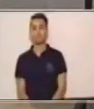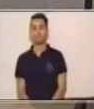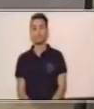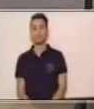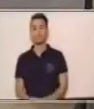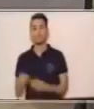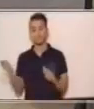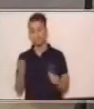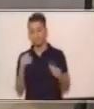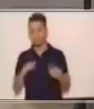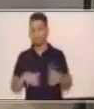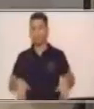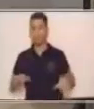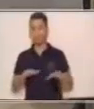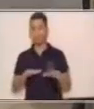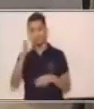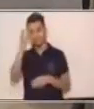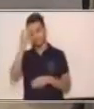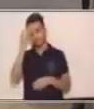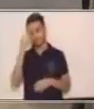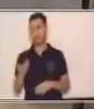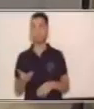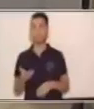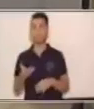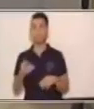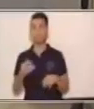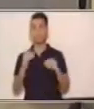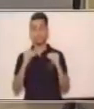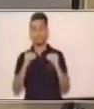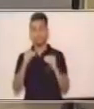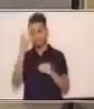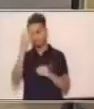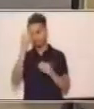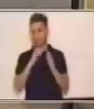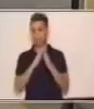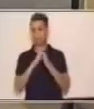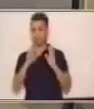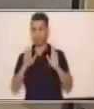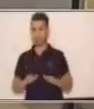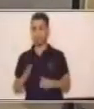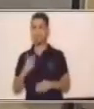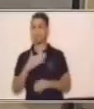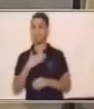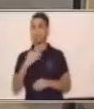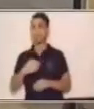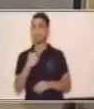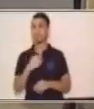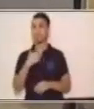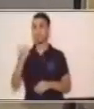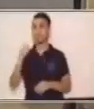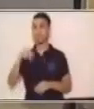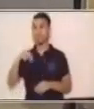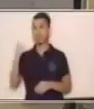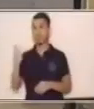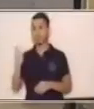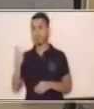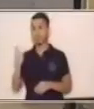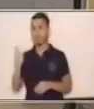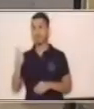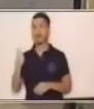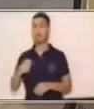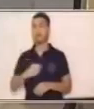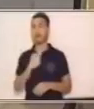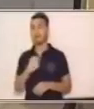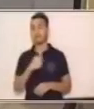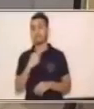Bienvenido a este espacio educativo Aprendo en Casa. Soy Ana Mariela Ortiz Reyes, maestra de